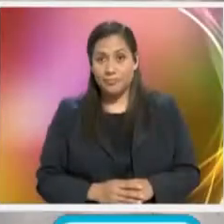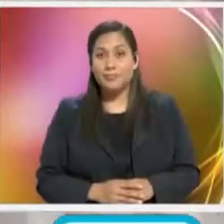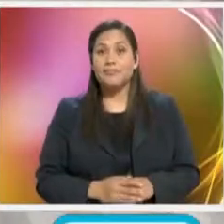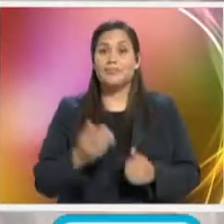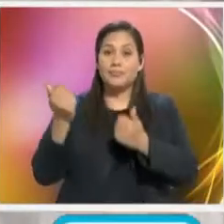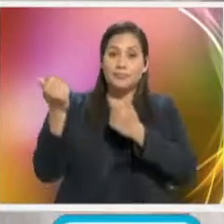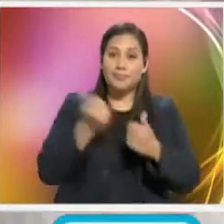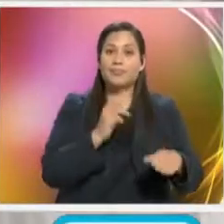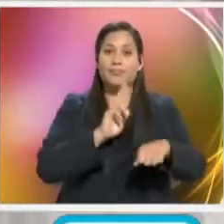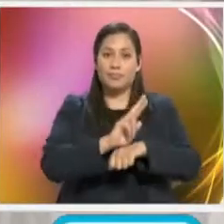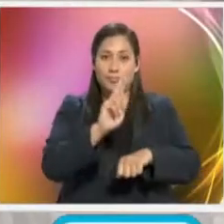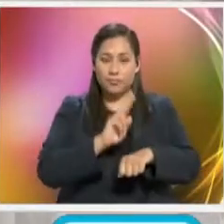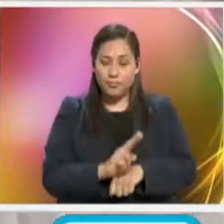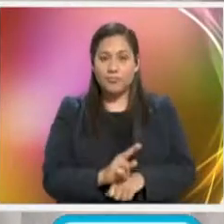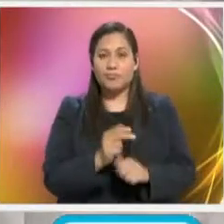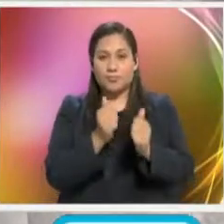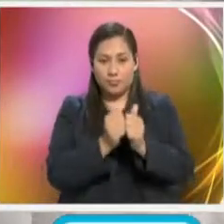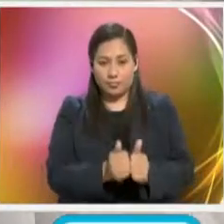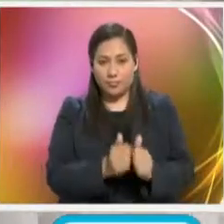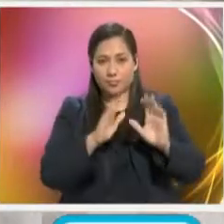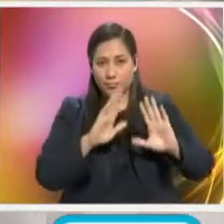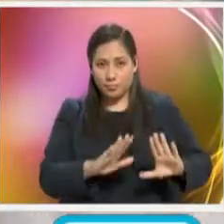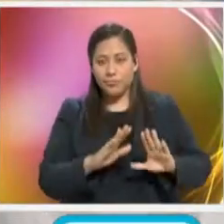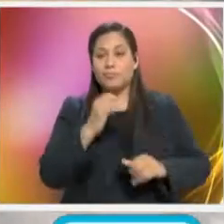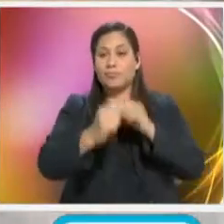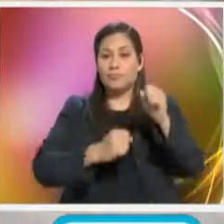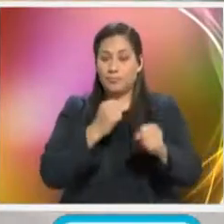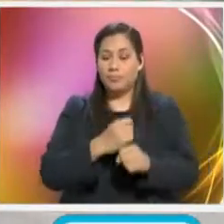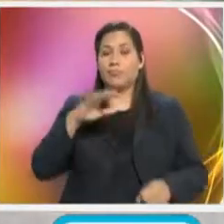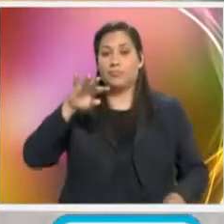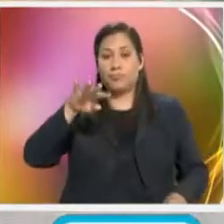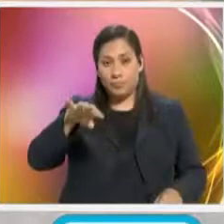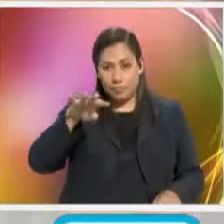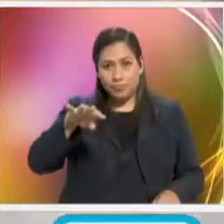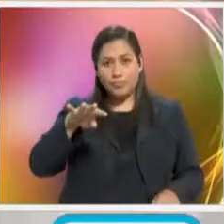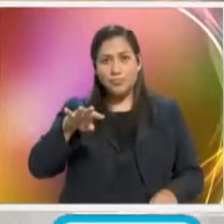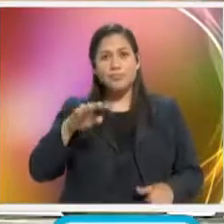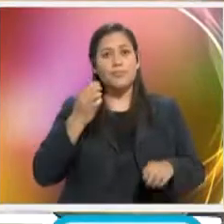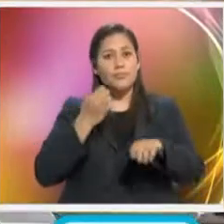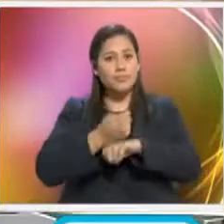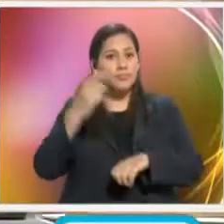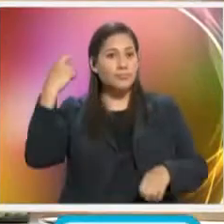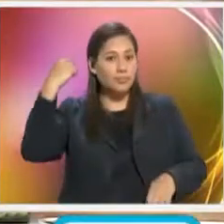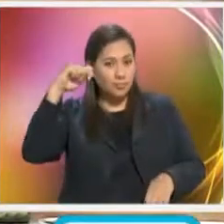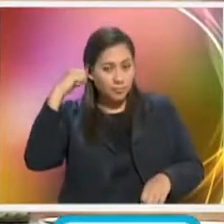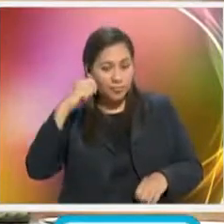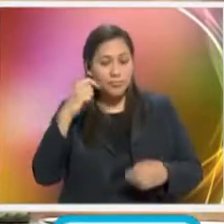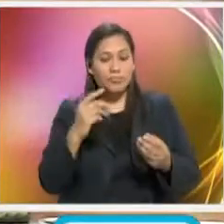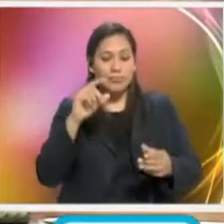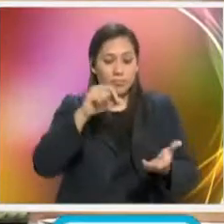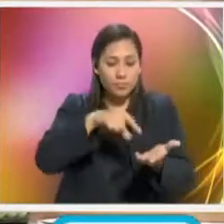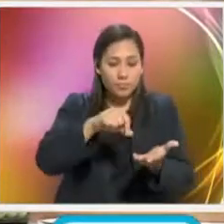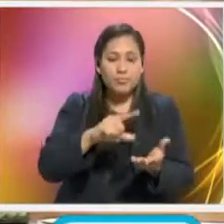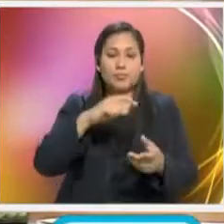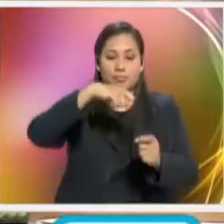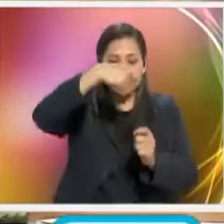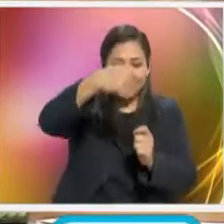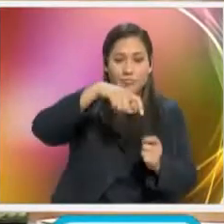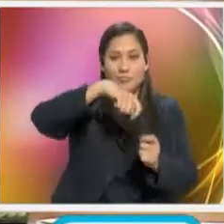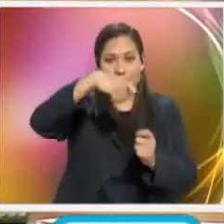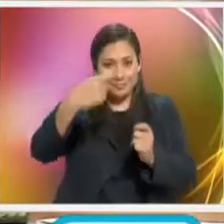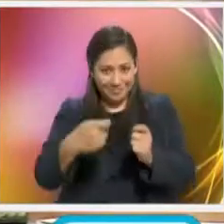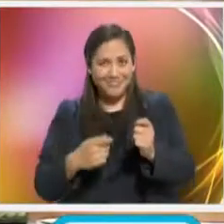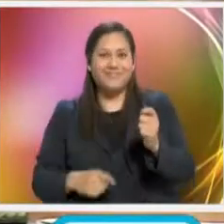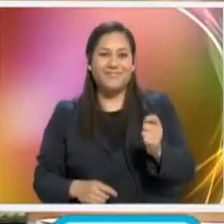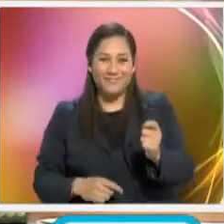Procedente de Honduras, llegó para quedarse en el siglo XIX a través del estado de Tabasco el cultivo de banano o